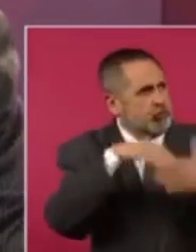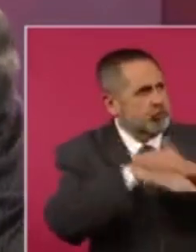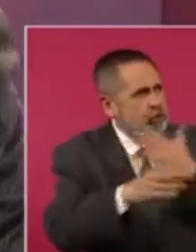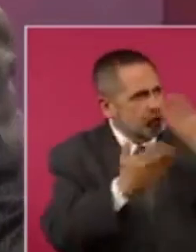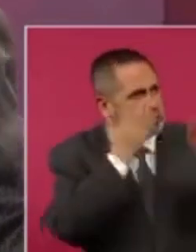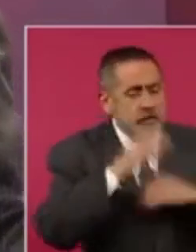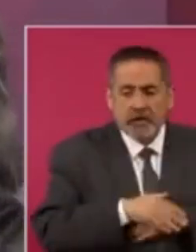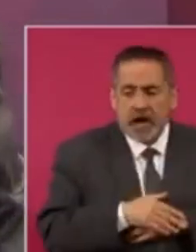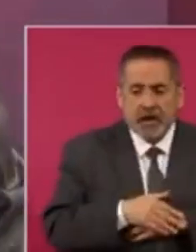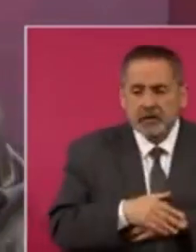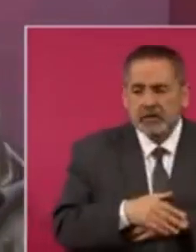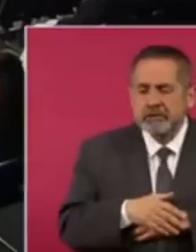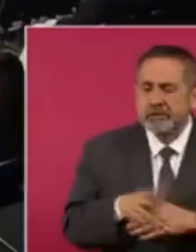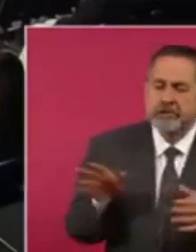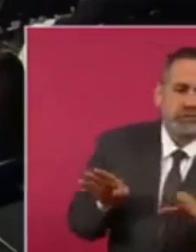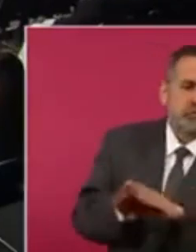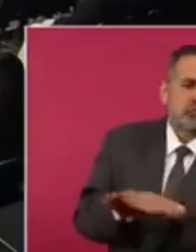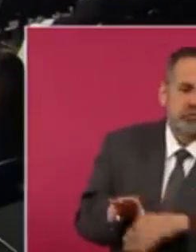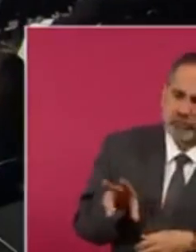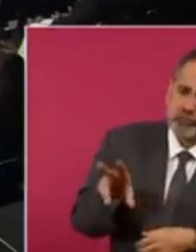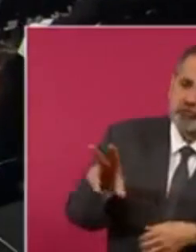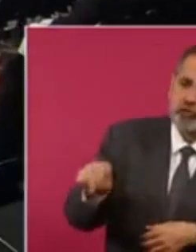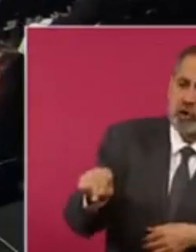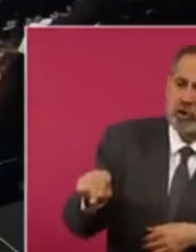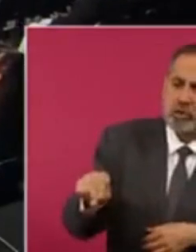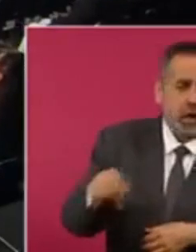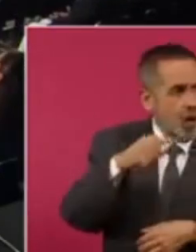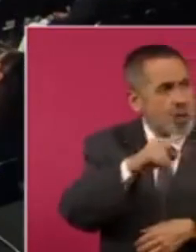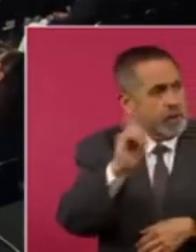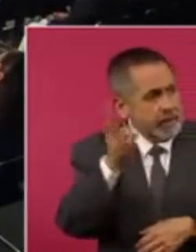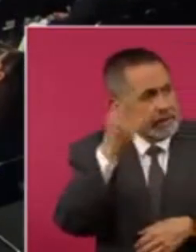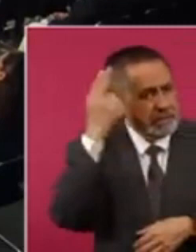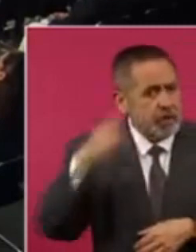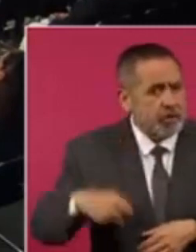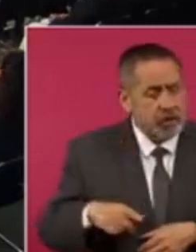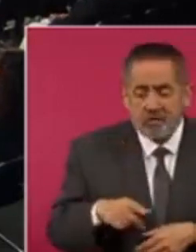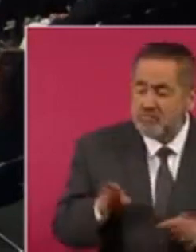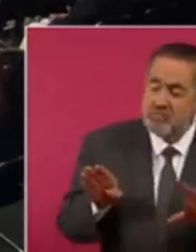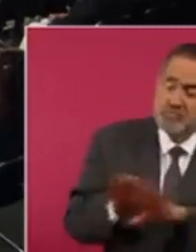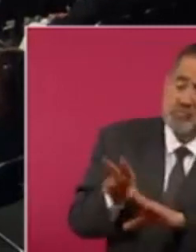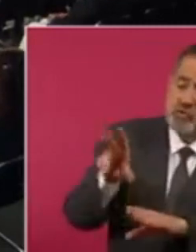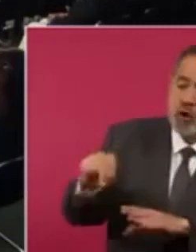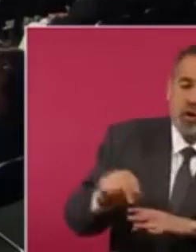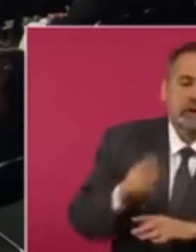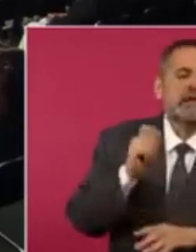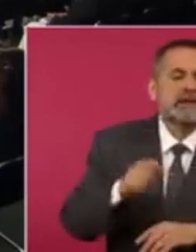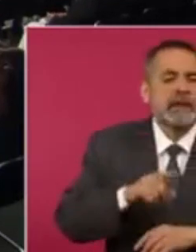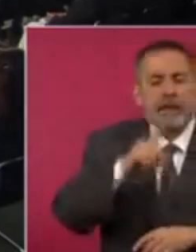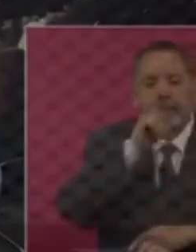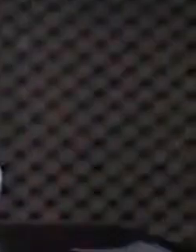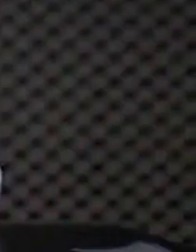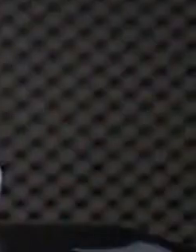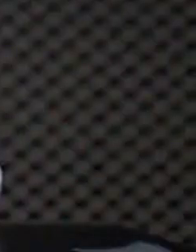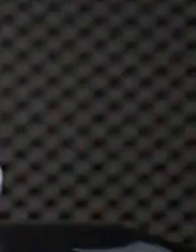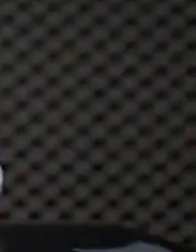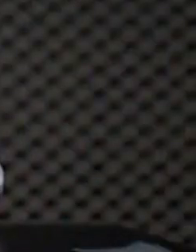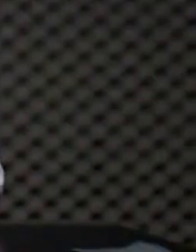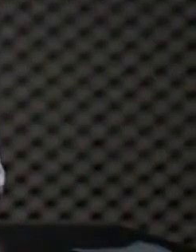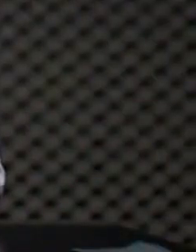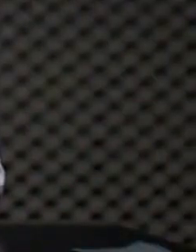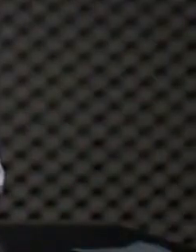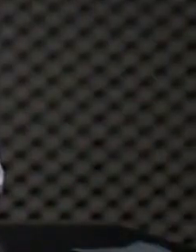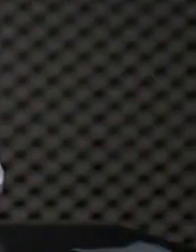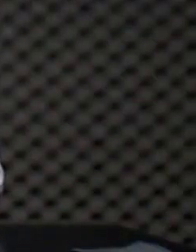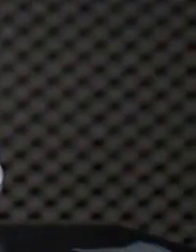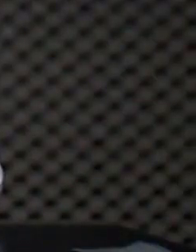encabezada por la titular del órgano de administrativo del Instituto Mexicano